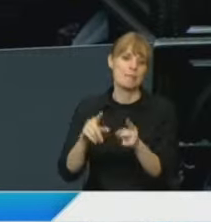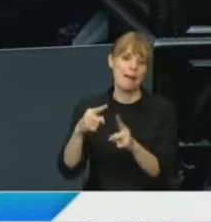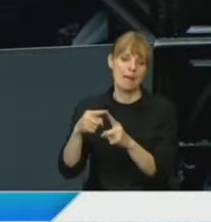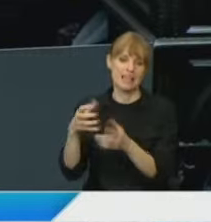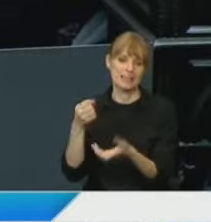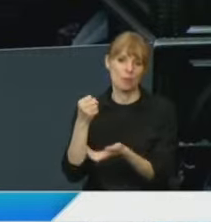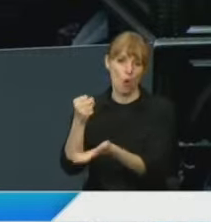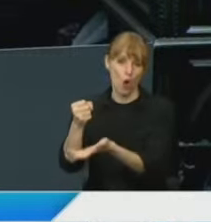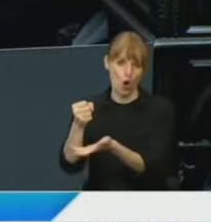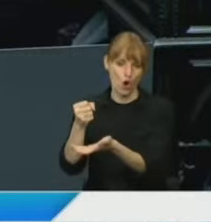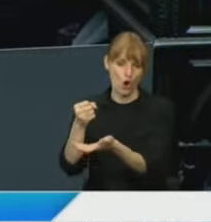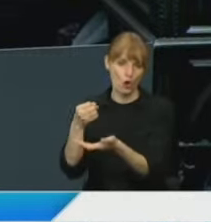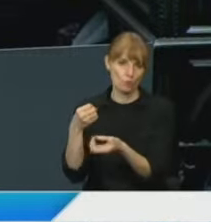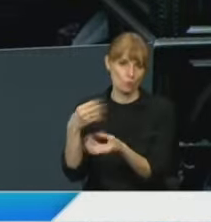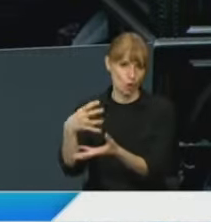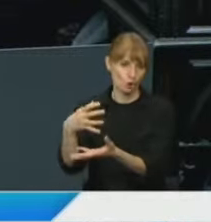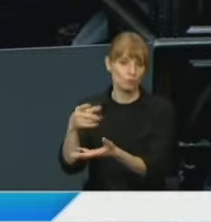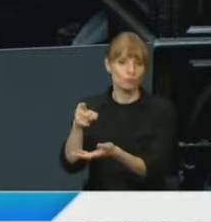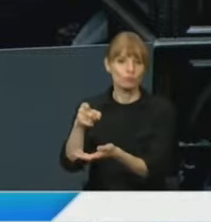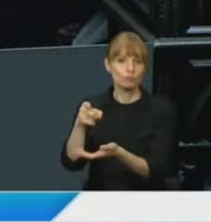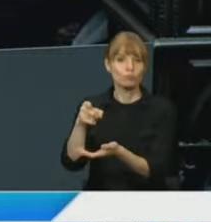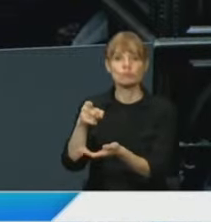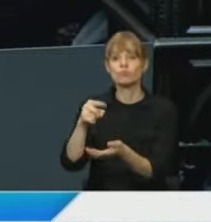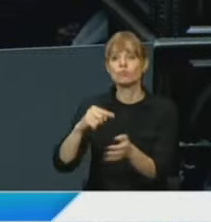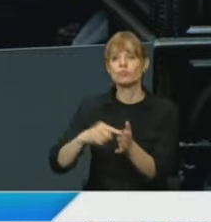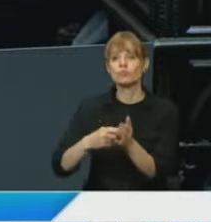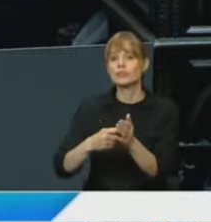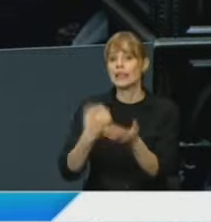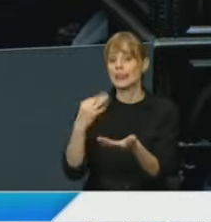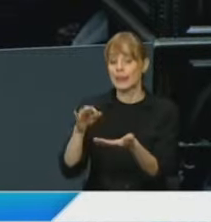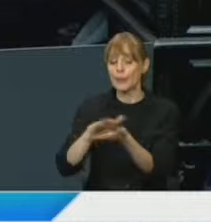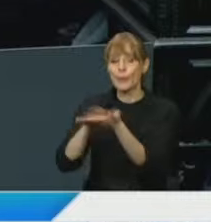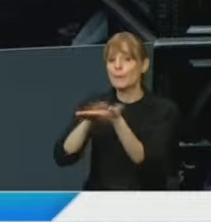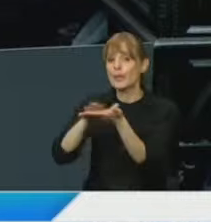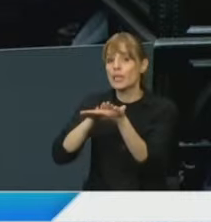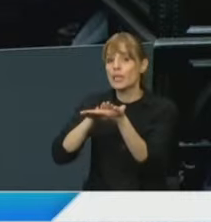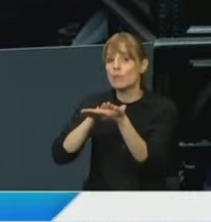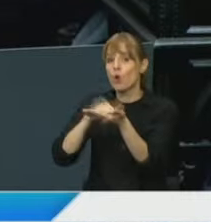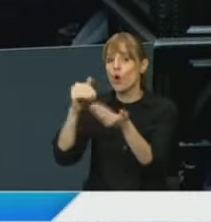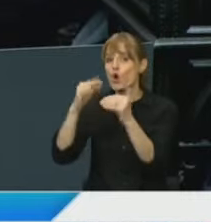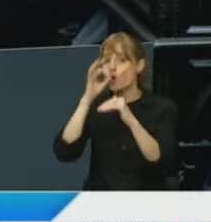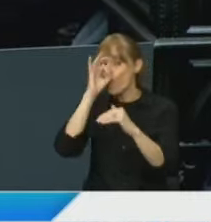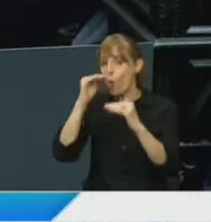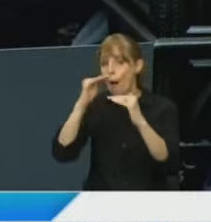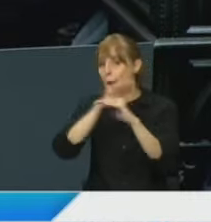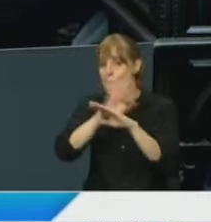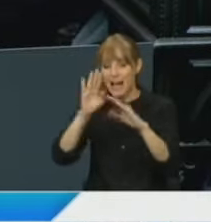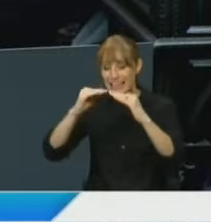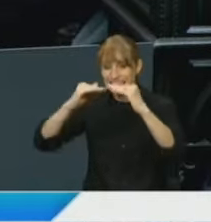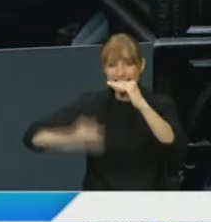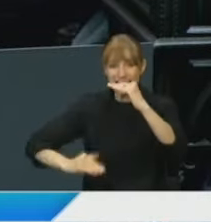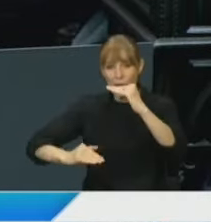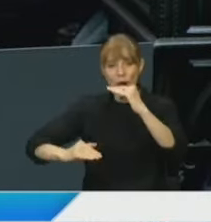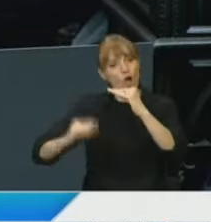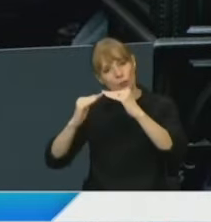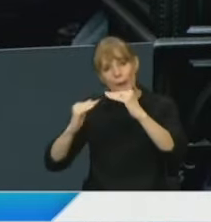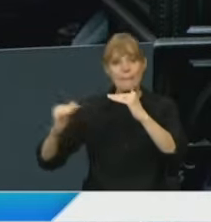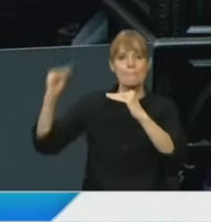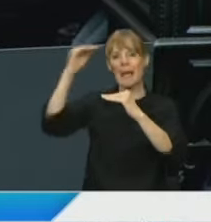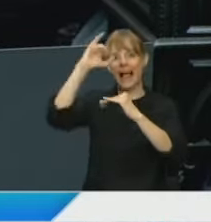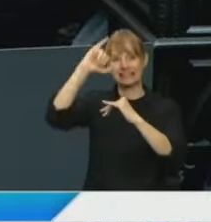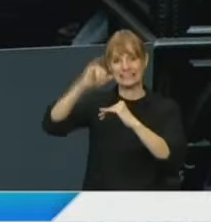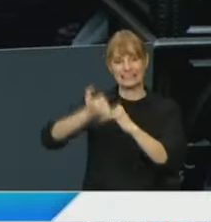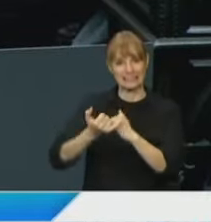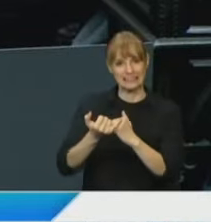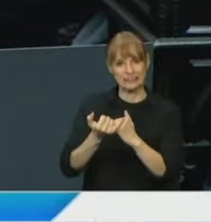película que hemos tenido hasta ahora. Sí. Yo no estoy... pero lo que estaba claro era que el dólar estaba quieto cuando